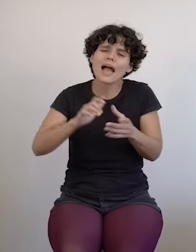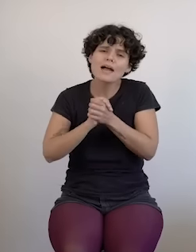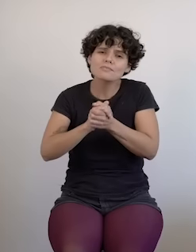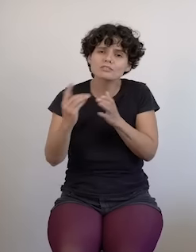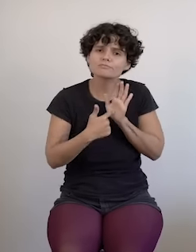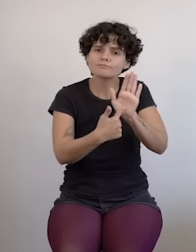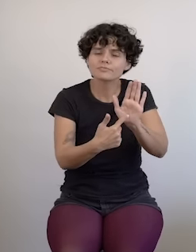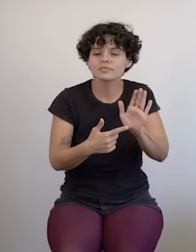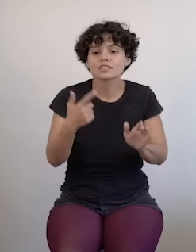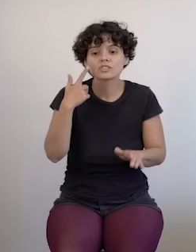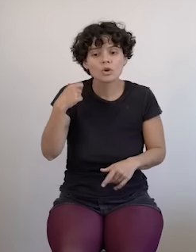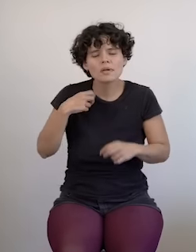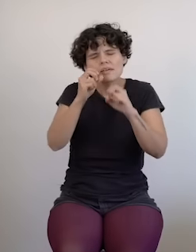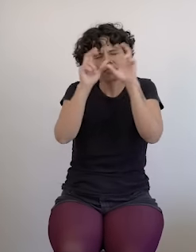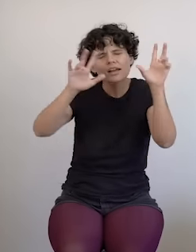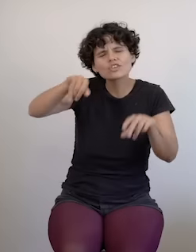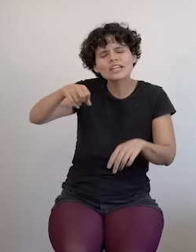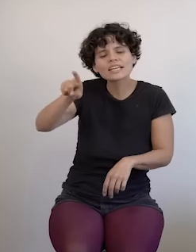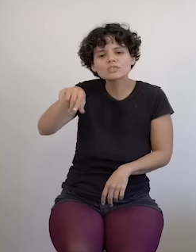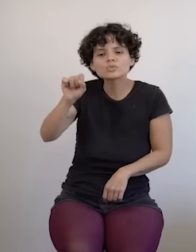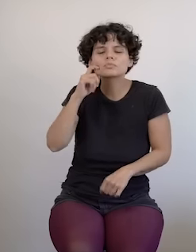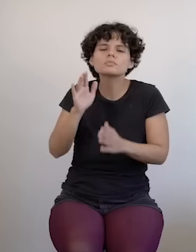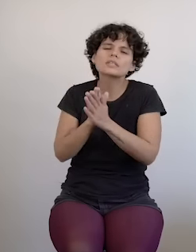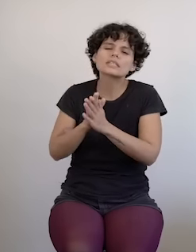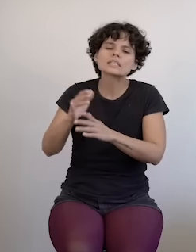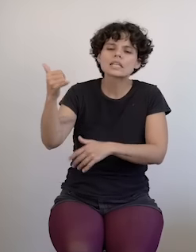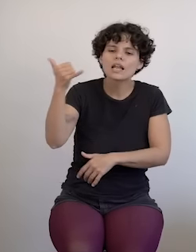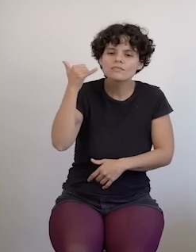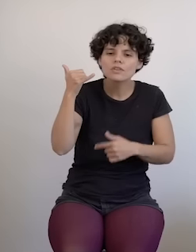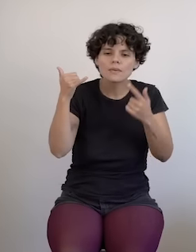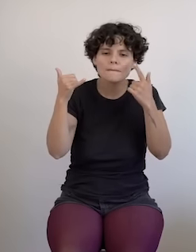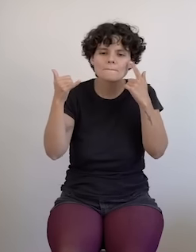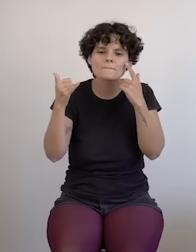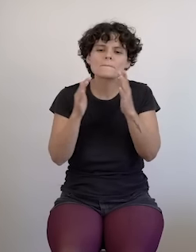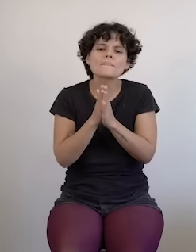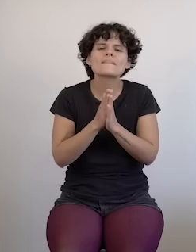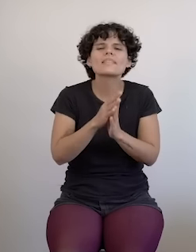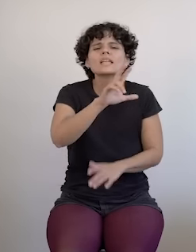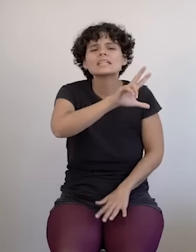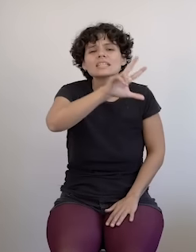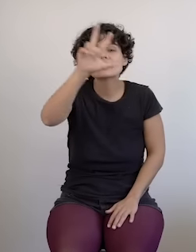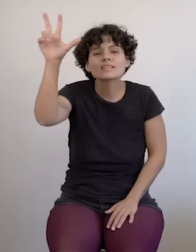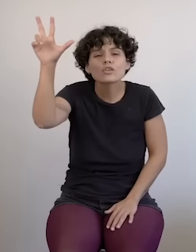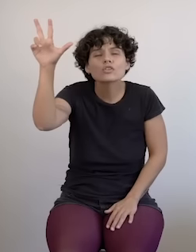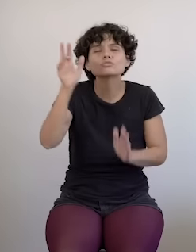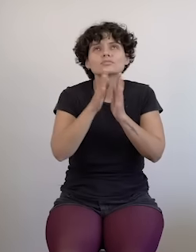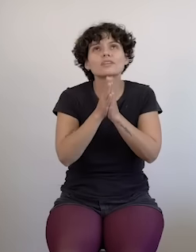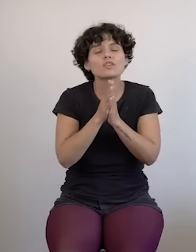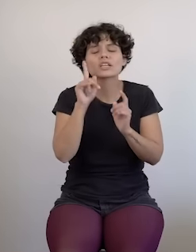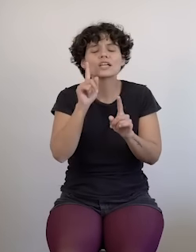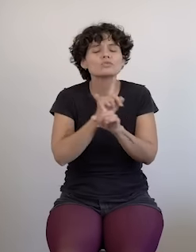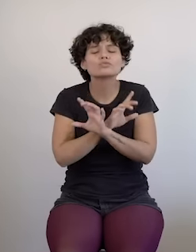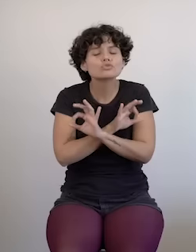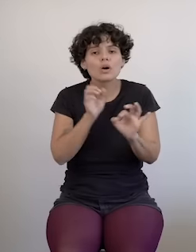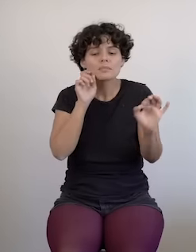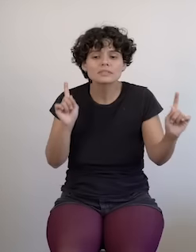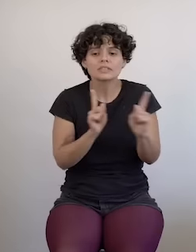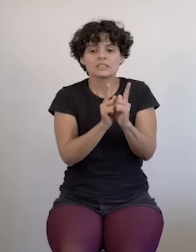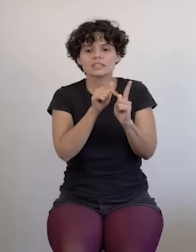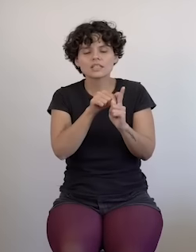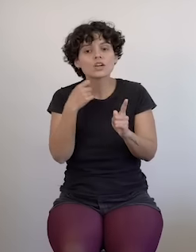día. Entonces hoy día yo me despierto y me acuerdo de Jesús y le digo a mi señora, mándame el teléfono y le digo, guachito, pídele a Dios que nos vuelva a juntar,